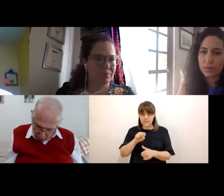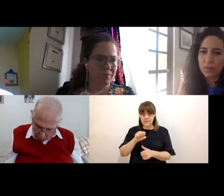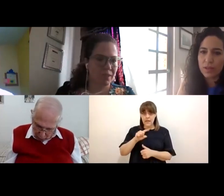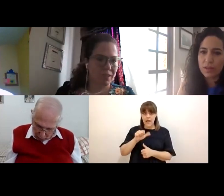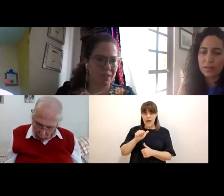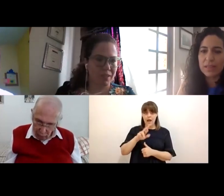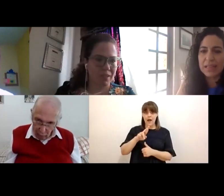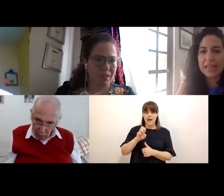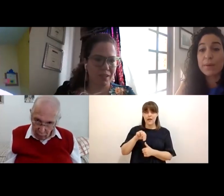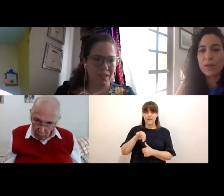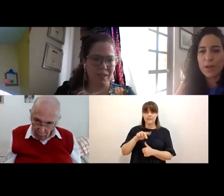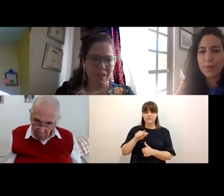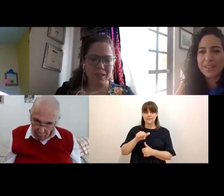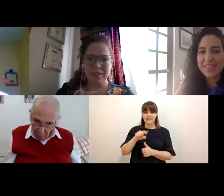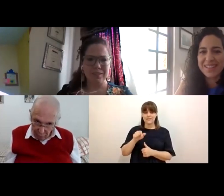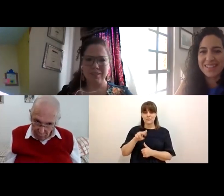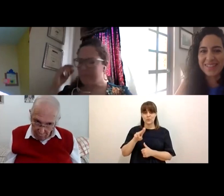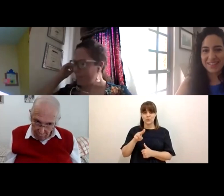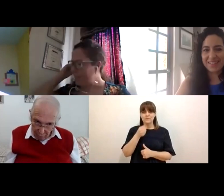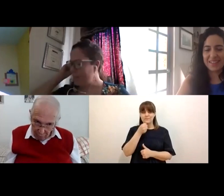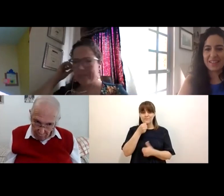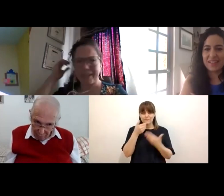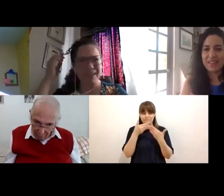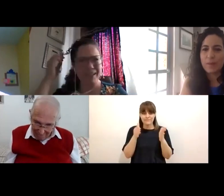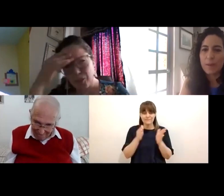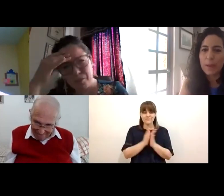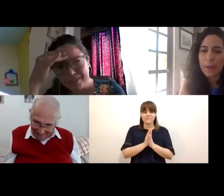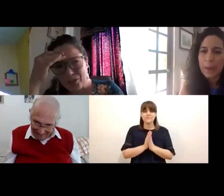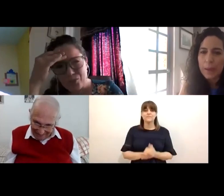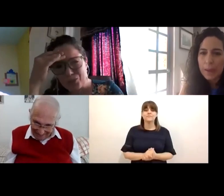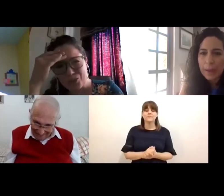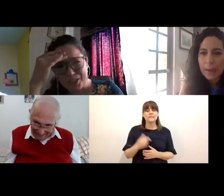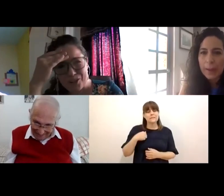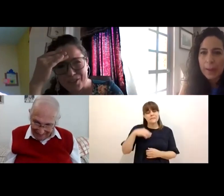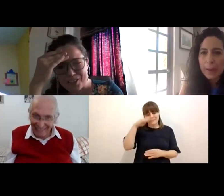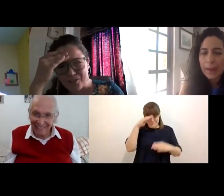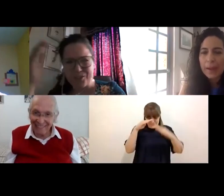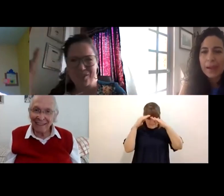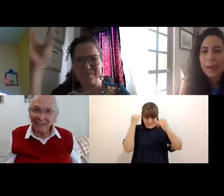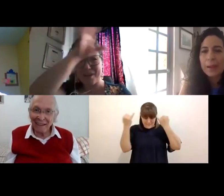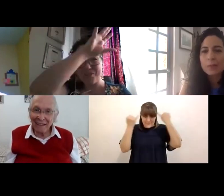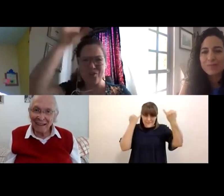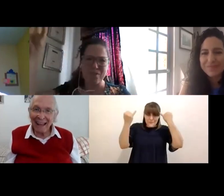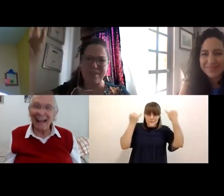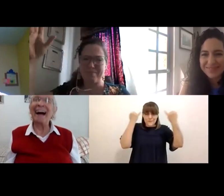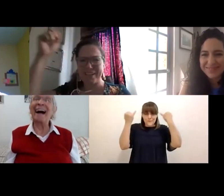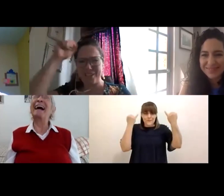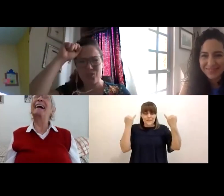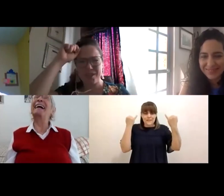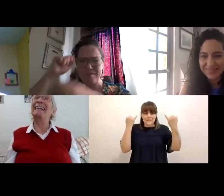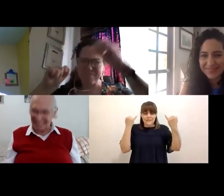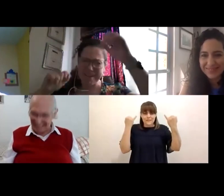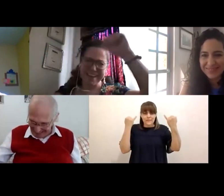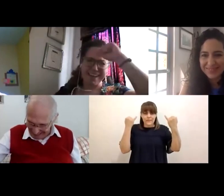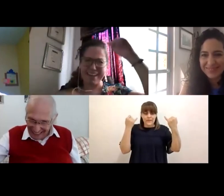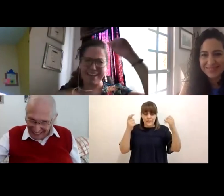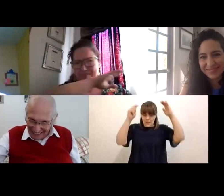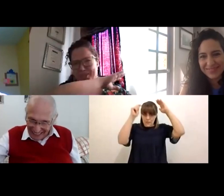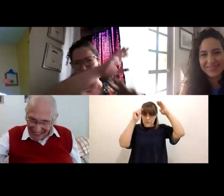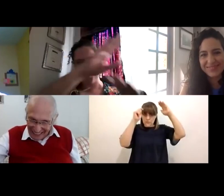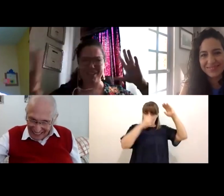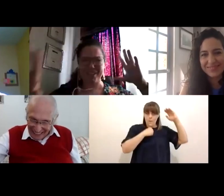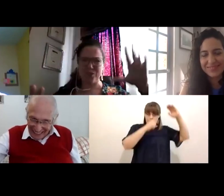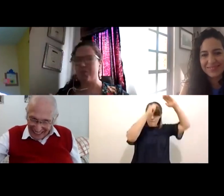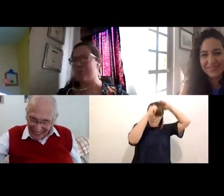¿te gustaría abrir tu micrópolis? gracias la verdad que estoy pensando un montón de cosas ¿no? entonces paso como de mi cachucha de mamá a